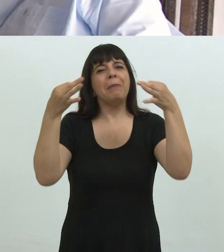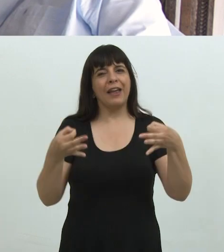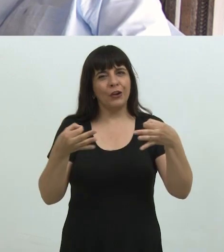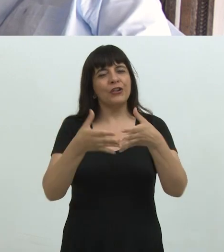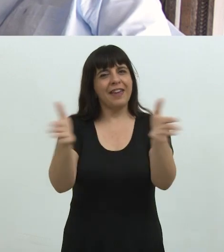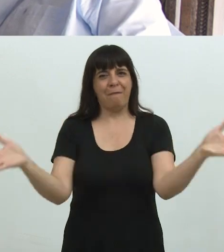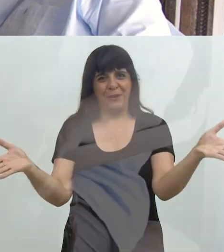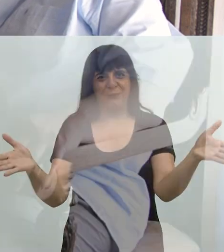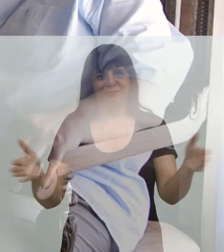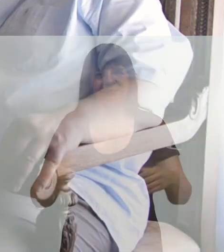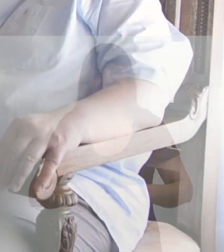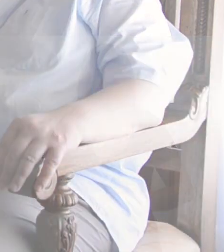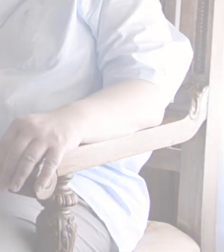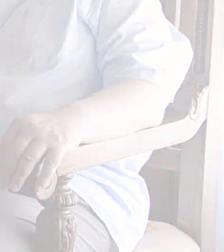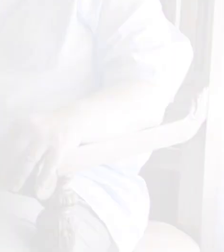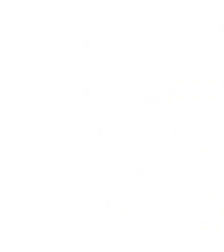y amplio.